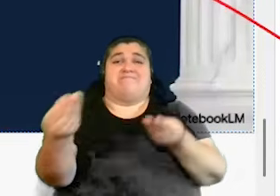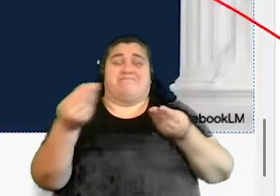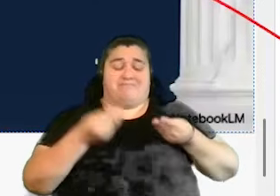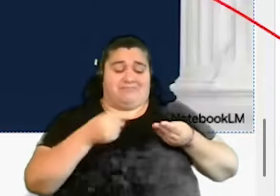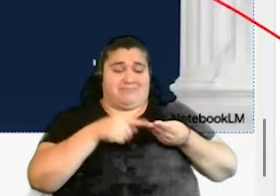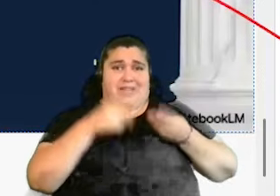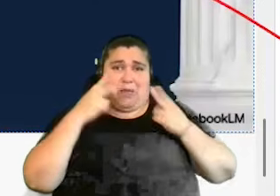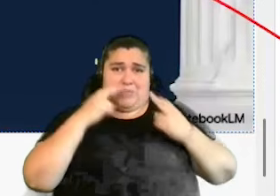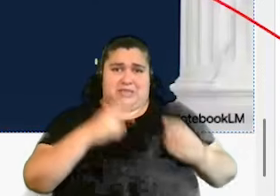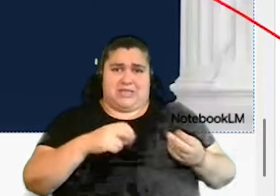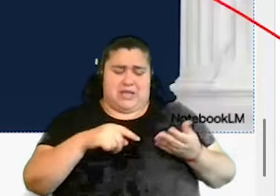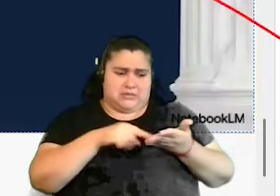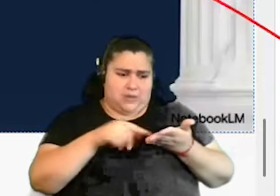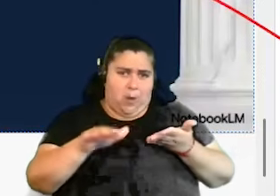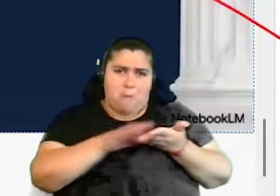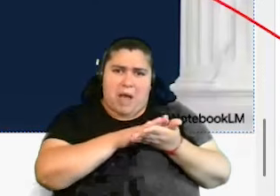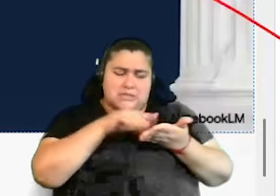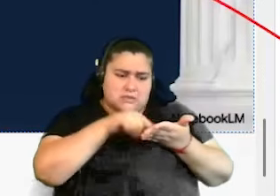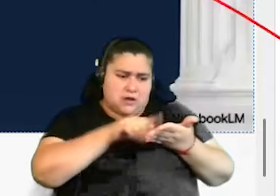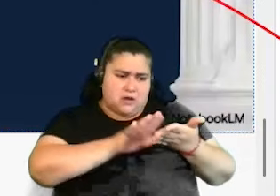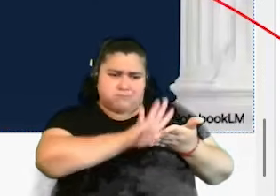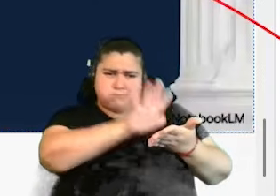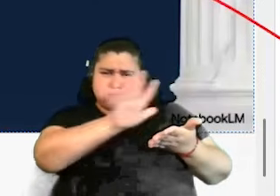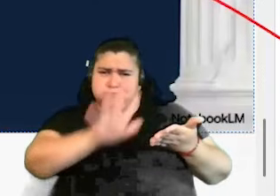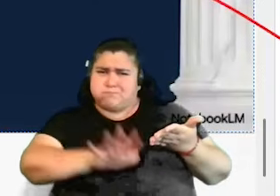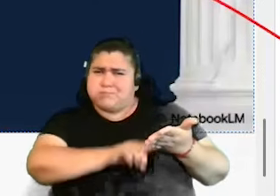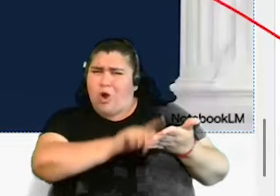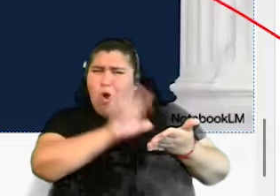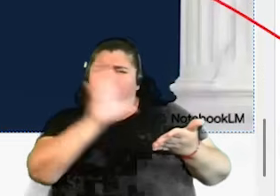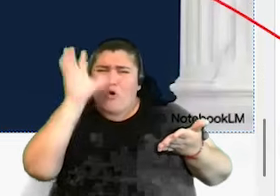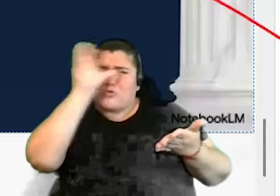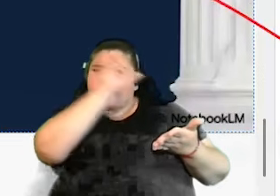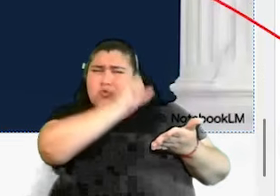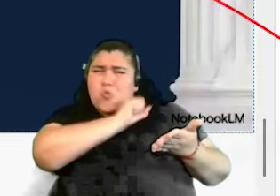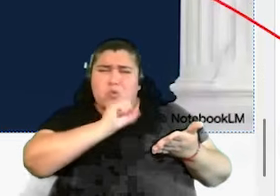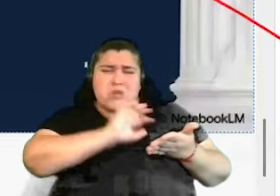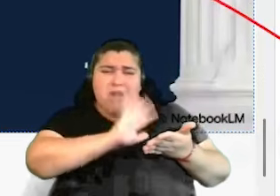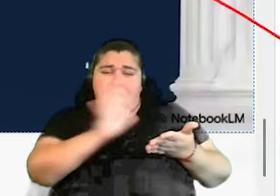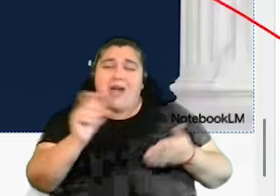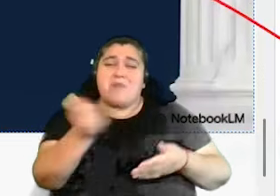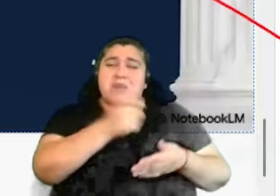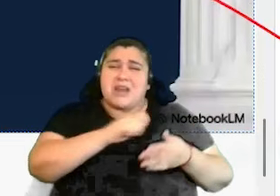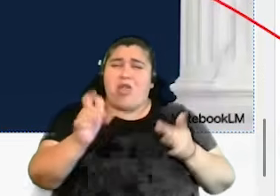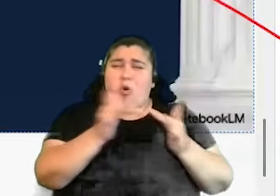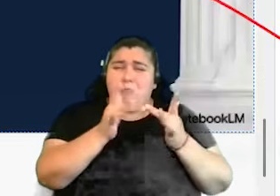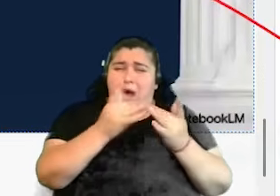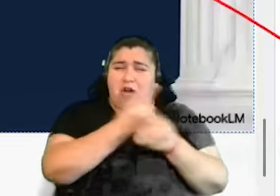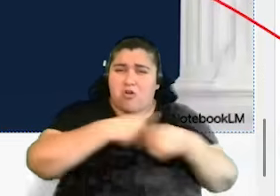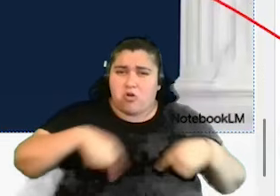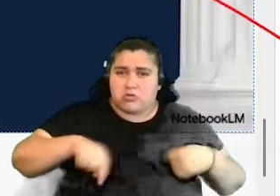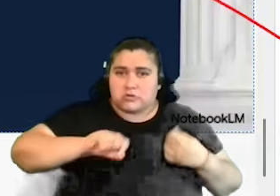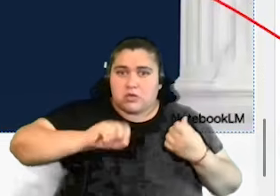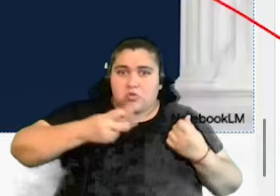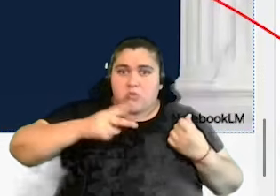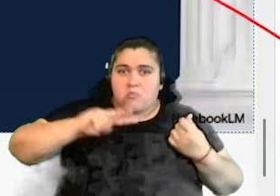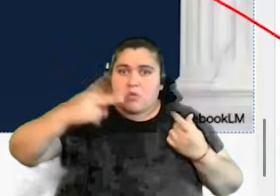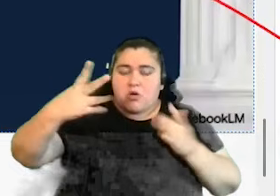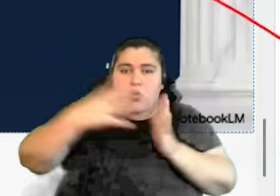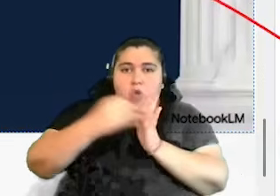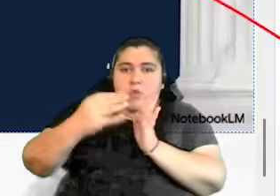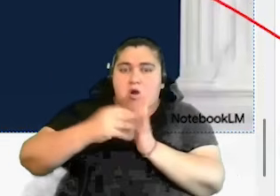es sucia, pero mal. O sea, las billeteras virtuales están duplicadas y triplicadas. O